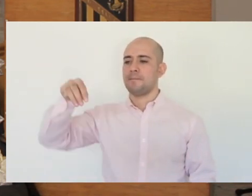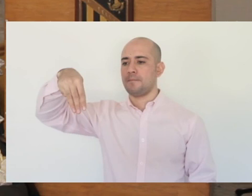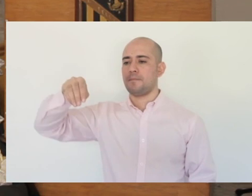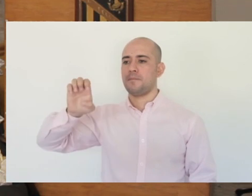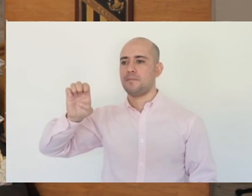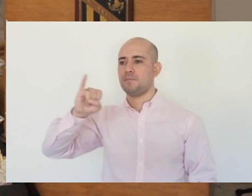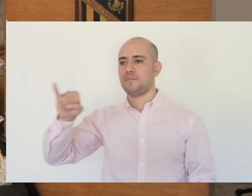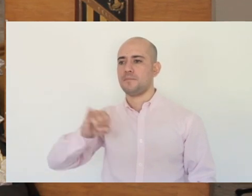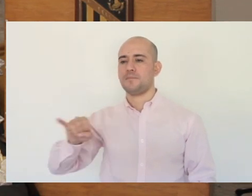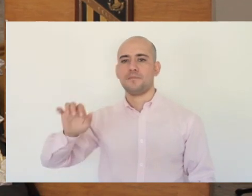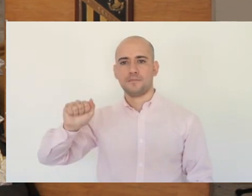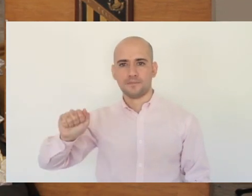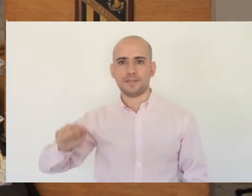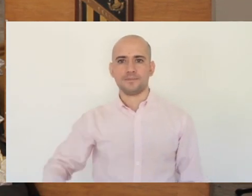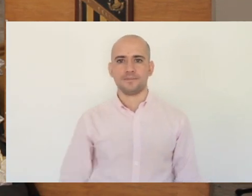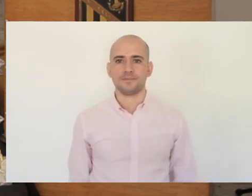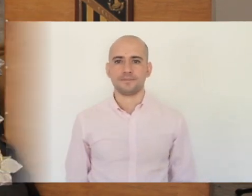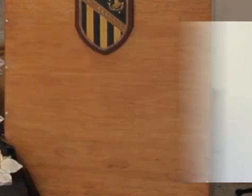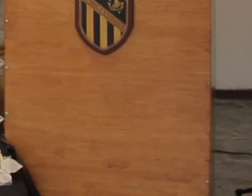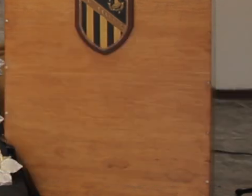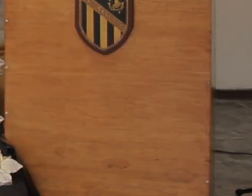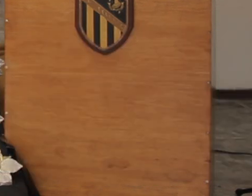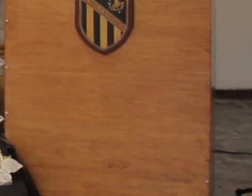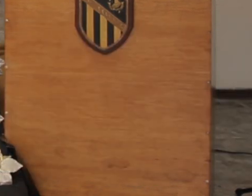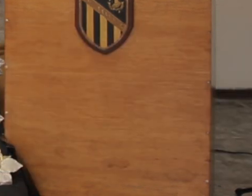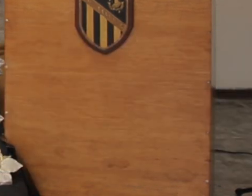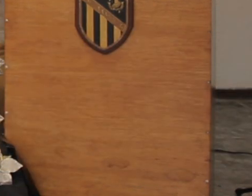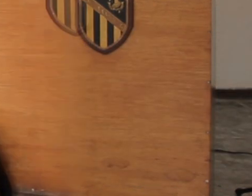señor Luis Arturo Mesa Valenzuela.